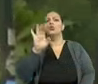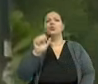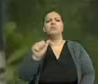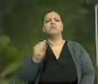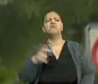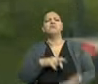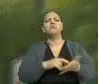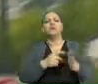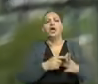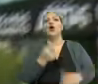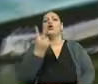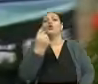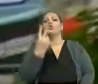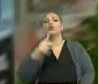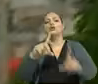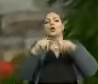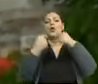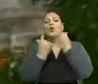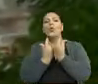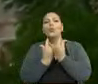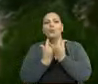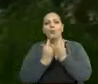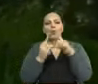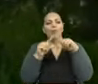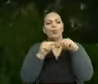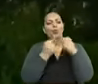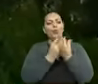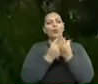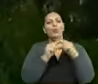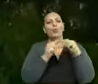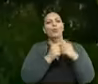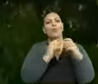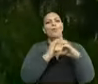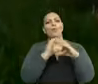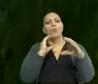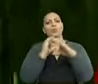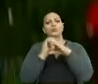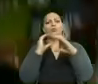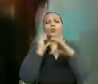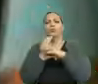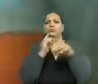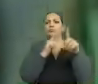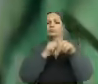dirigen a varios puntos de la urbe porteña, pero en total en Guayaquil hay